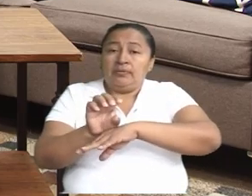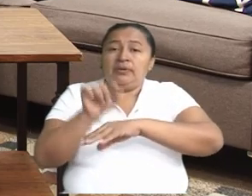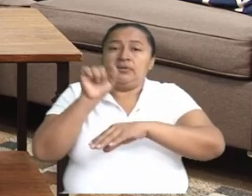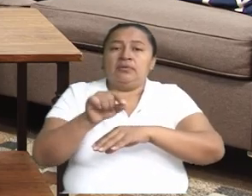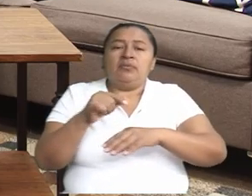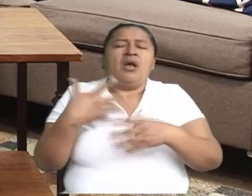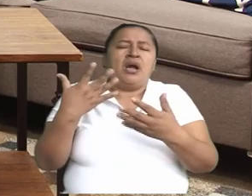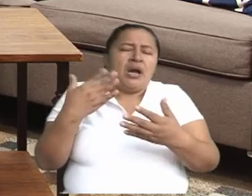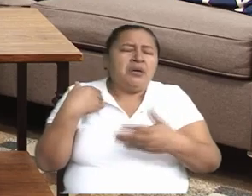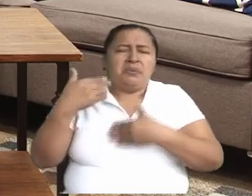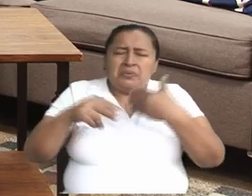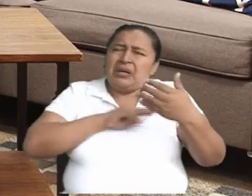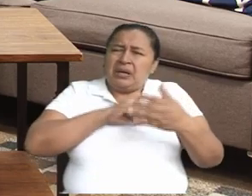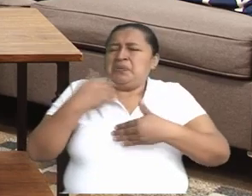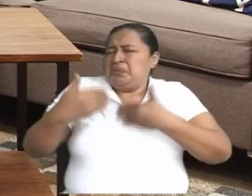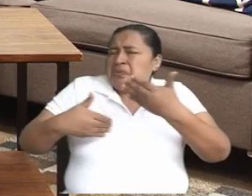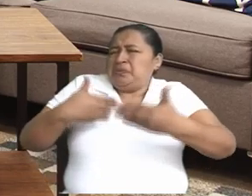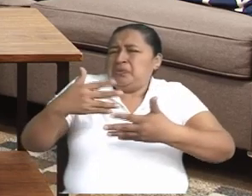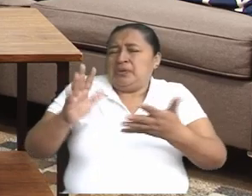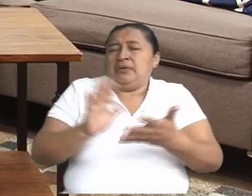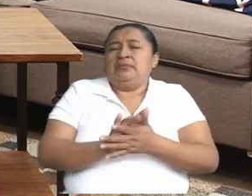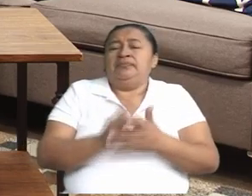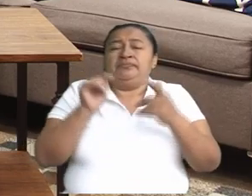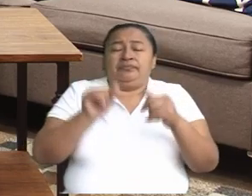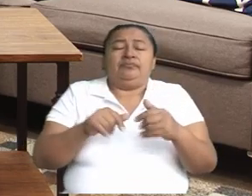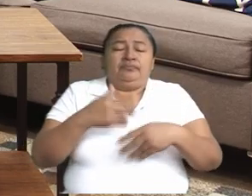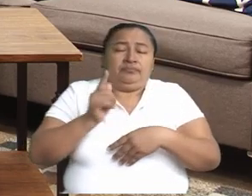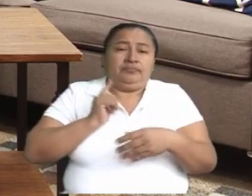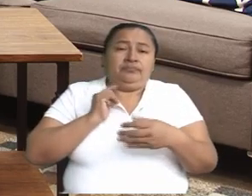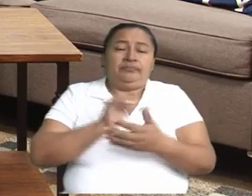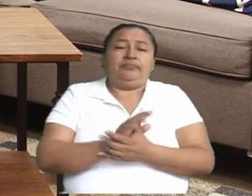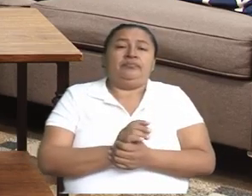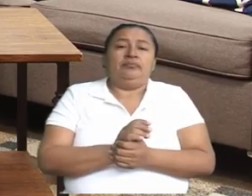mar, hay toda una historia, pero cómo Exacto. comienza la guerra.